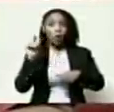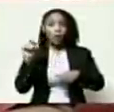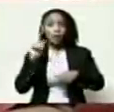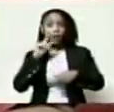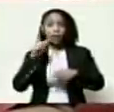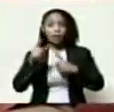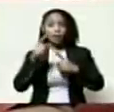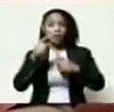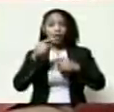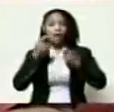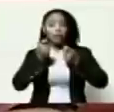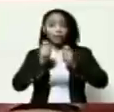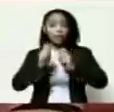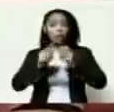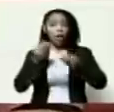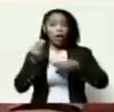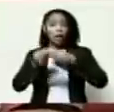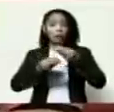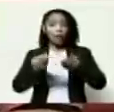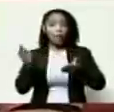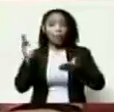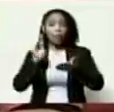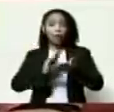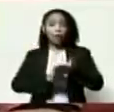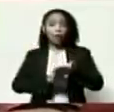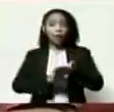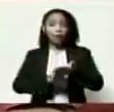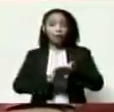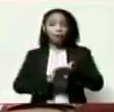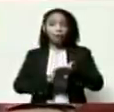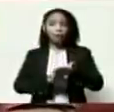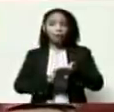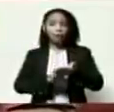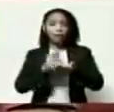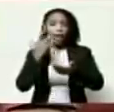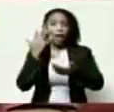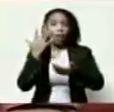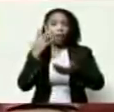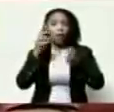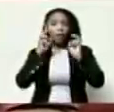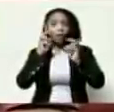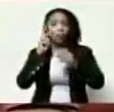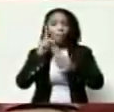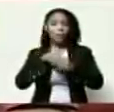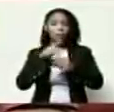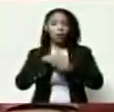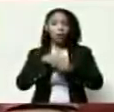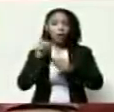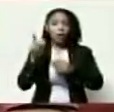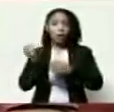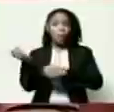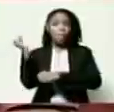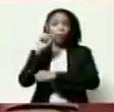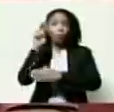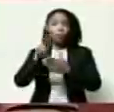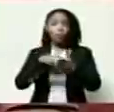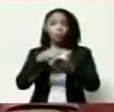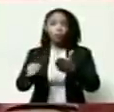han intentado ponerle la mano al tema petrolero en Venezuela, han sido derrocados y